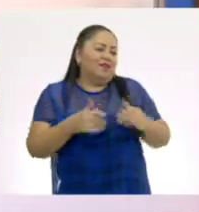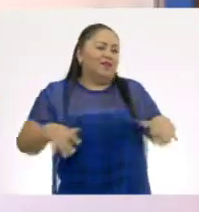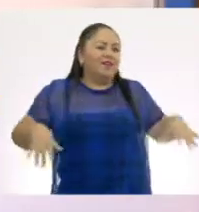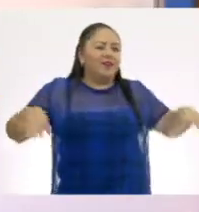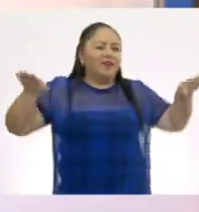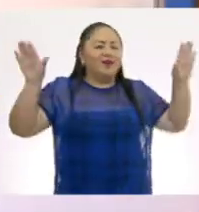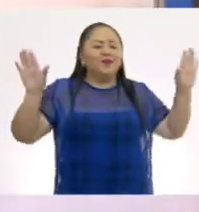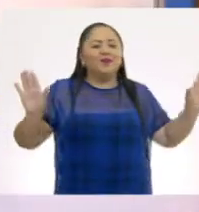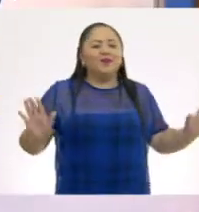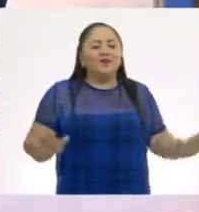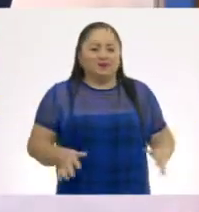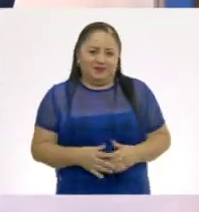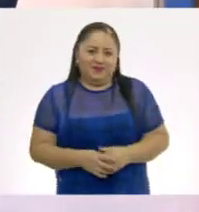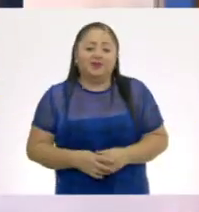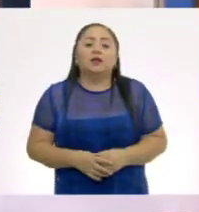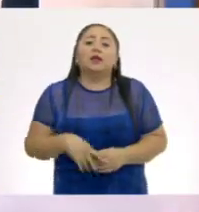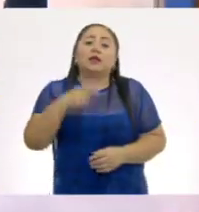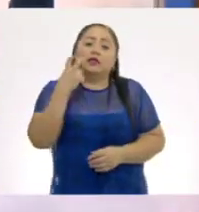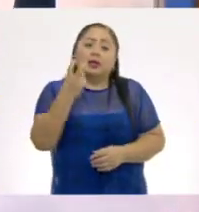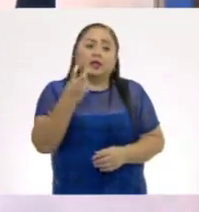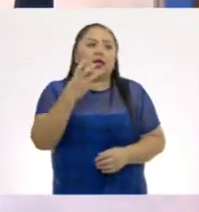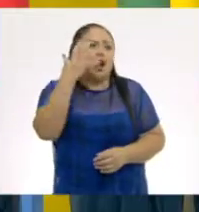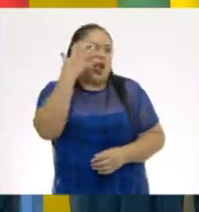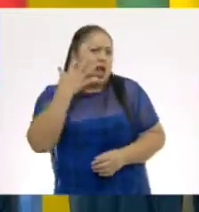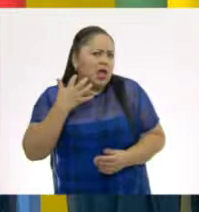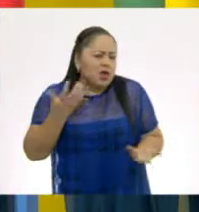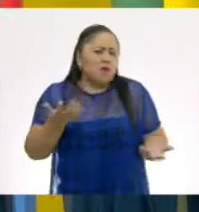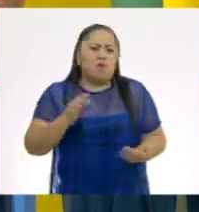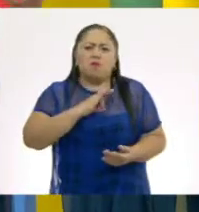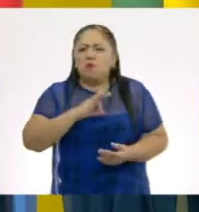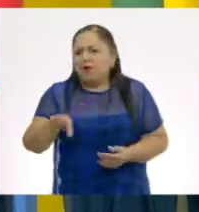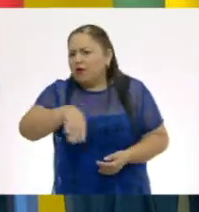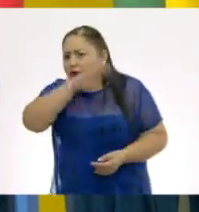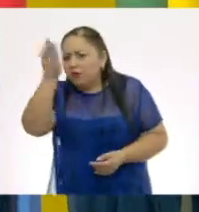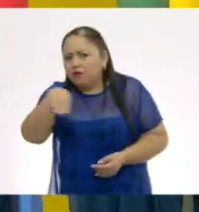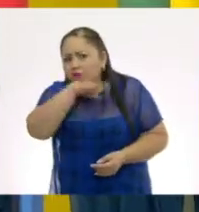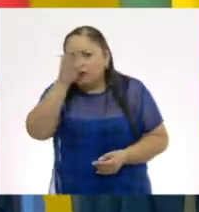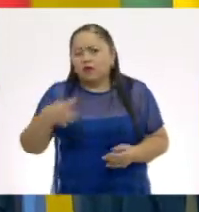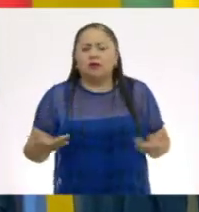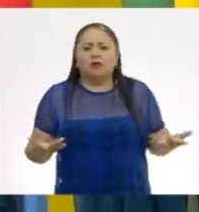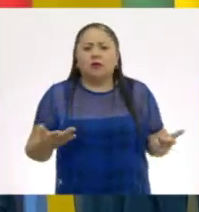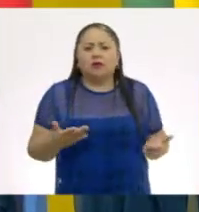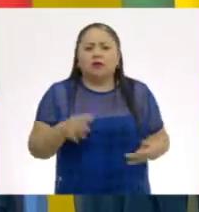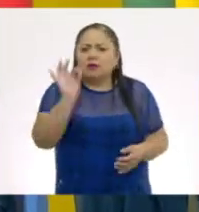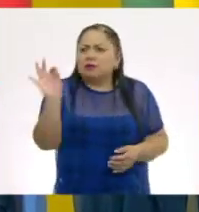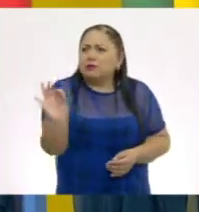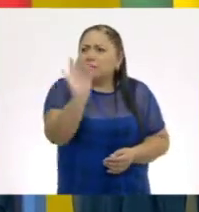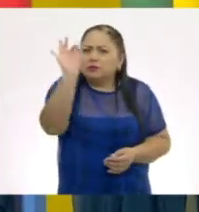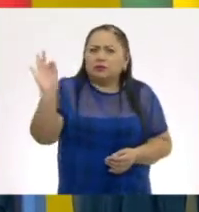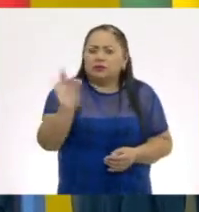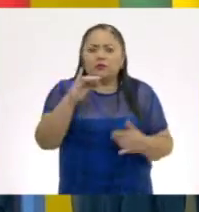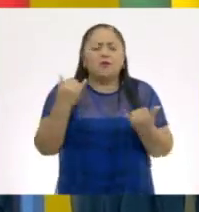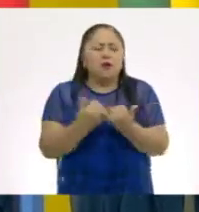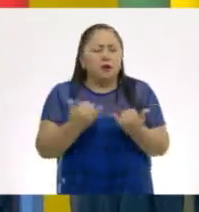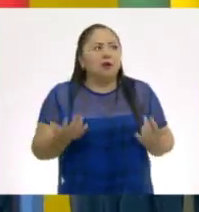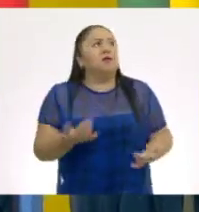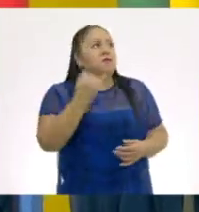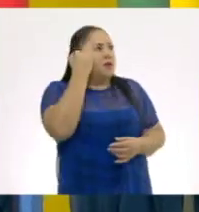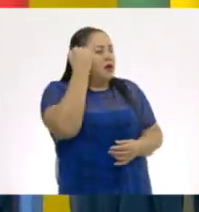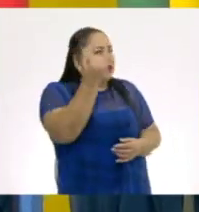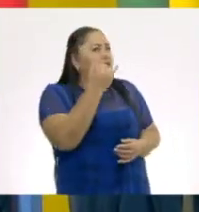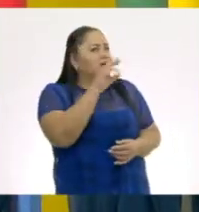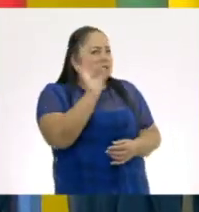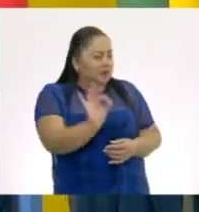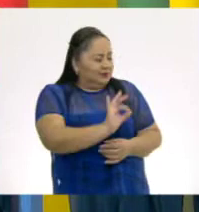fluir. Exactamente. Con mi cuerpo. Puede ser un león, cualquier cosa, un elefante, un insecto. Ay, imagínate cómo se mueve